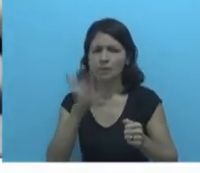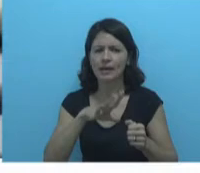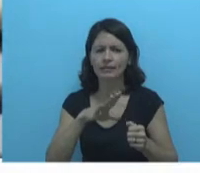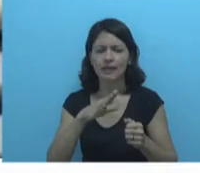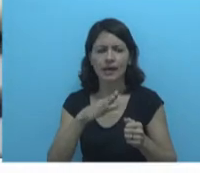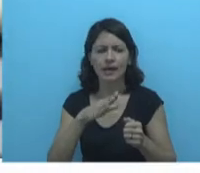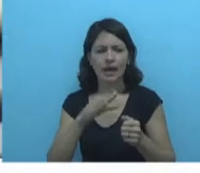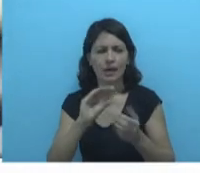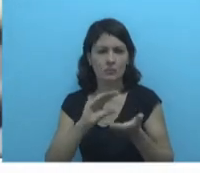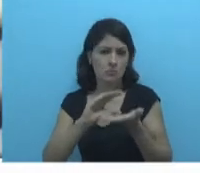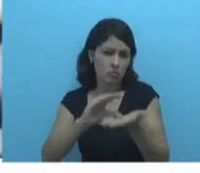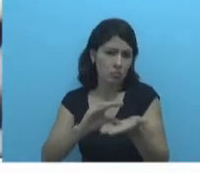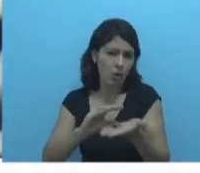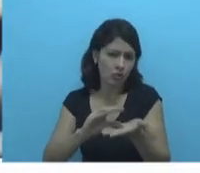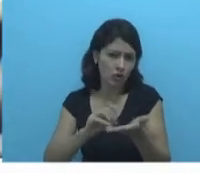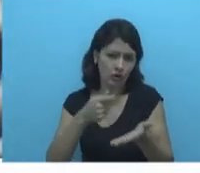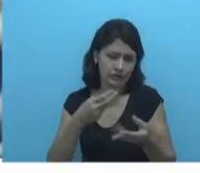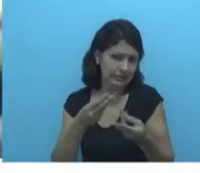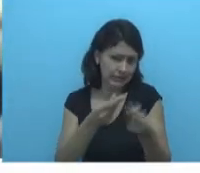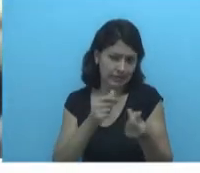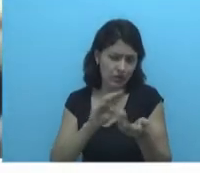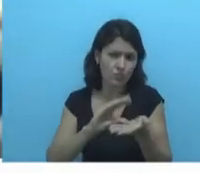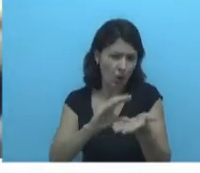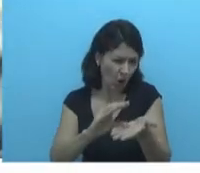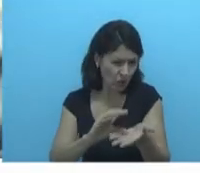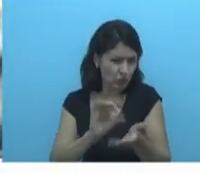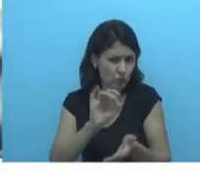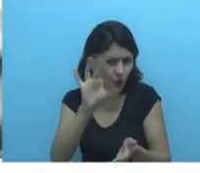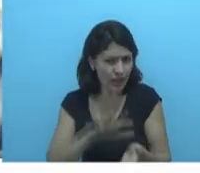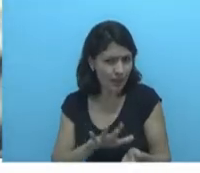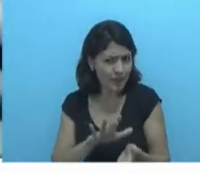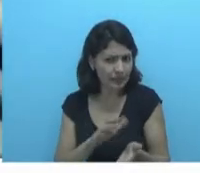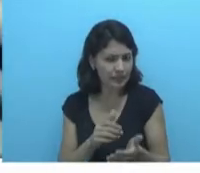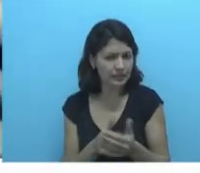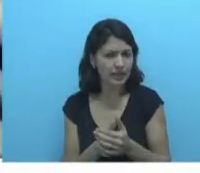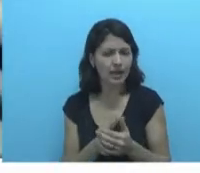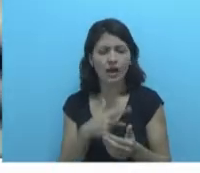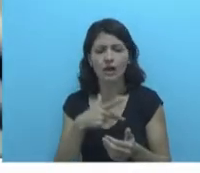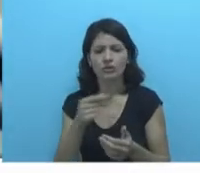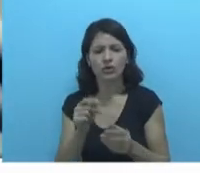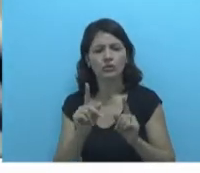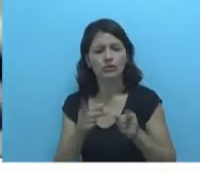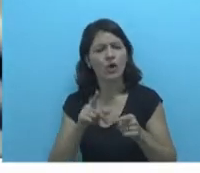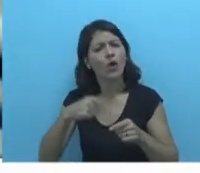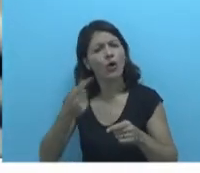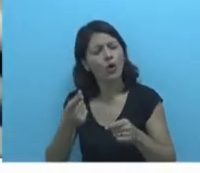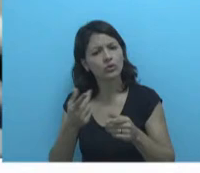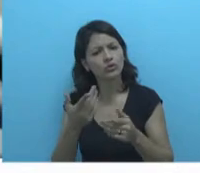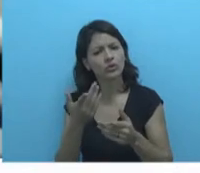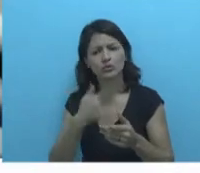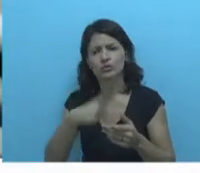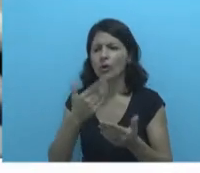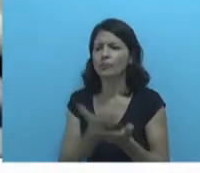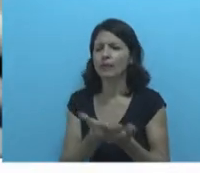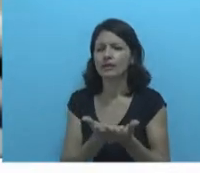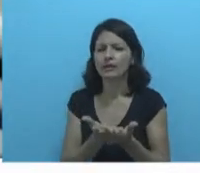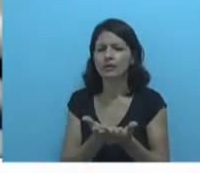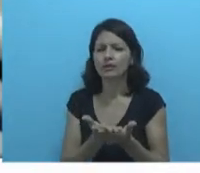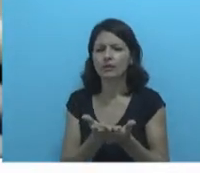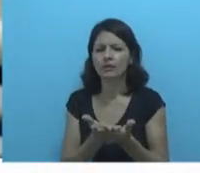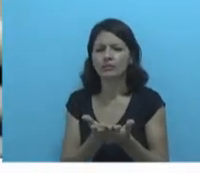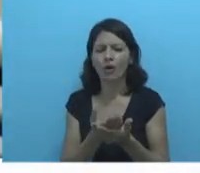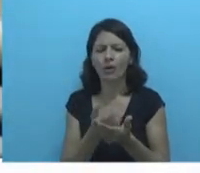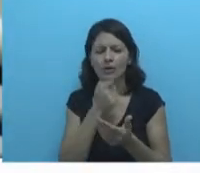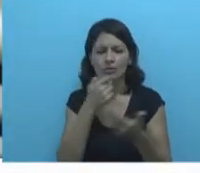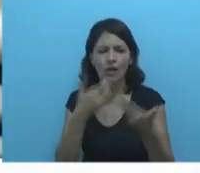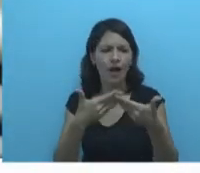es bueno, porque es un modo de retribución, pero no tiene que ser un bono. Hay una cuestión que venimos pidiendo hace rato desde salud, y es que se